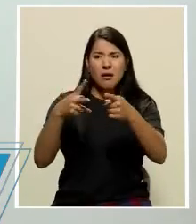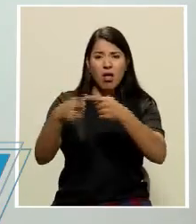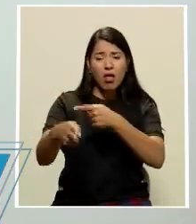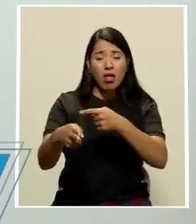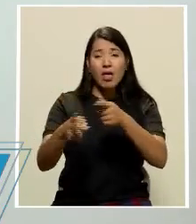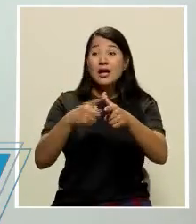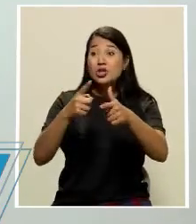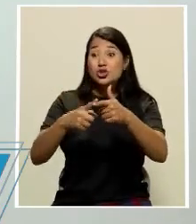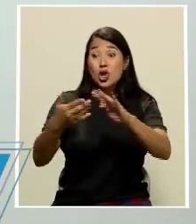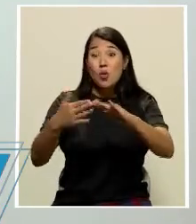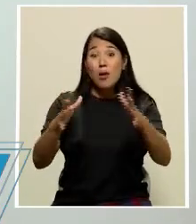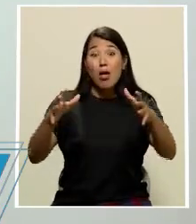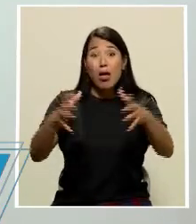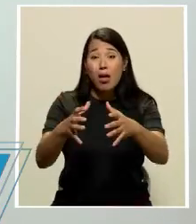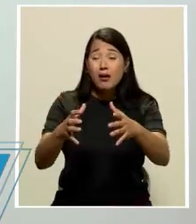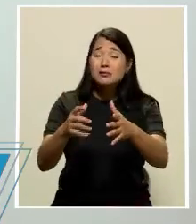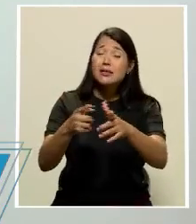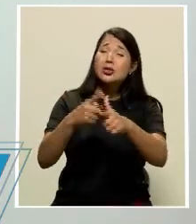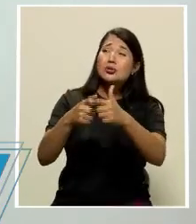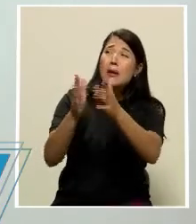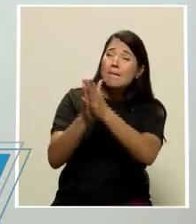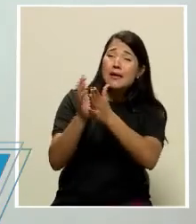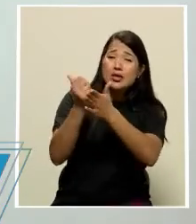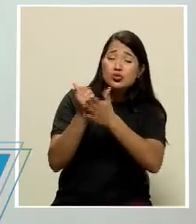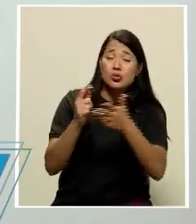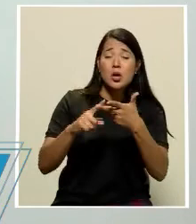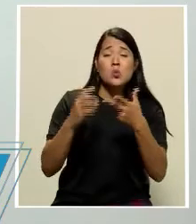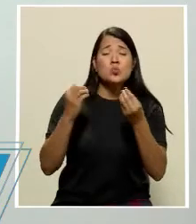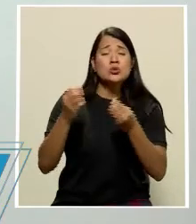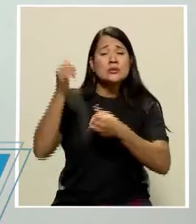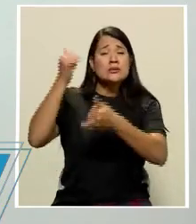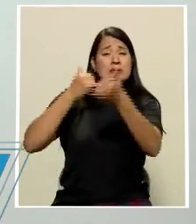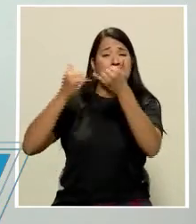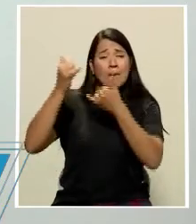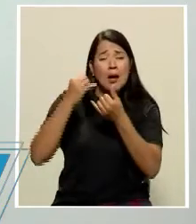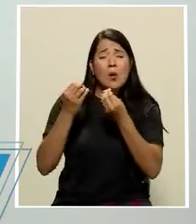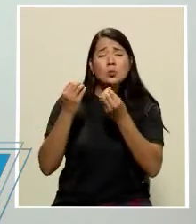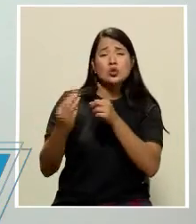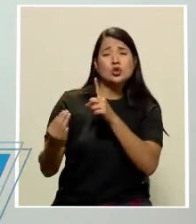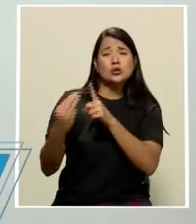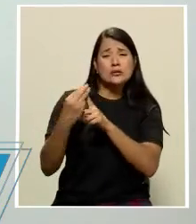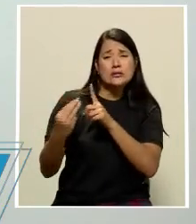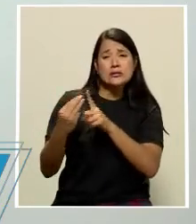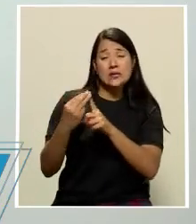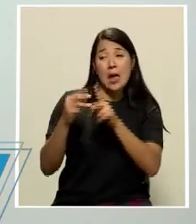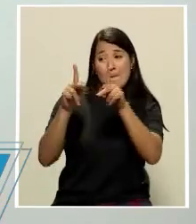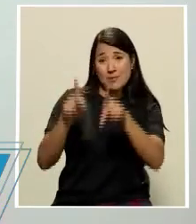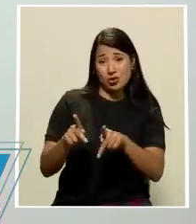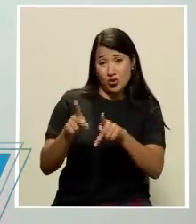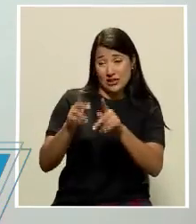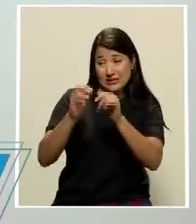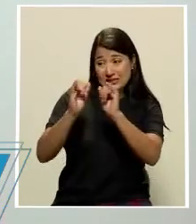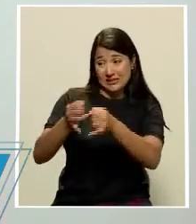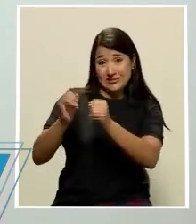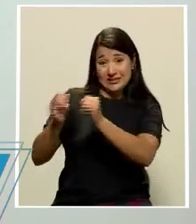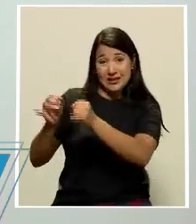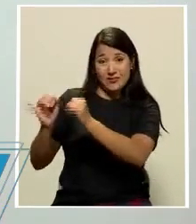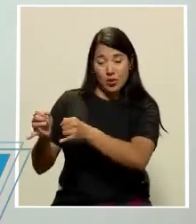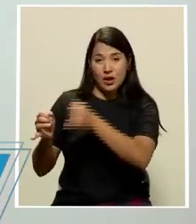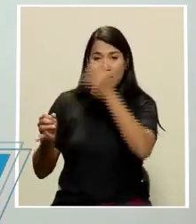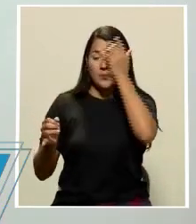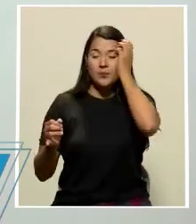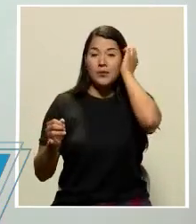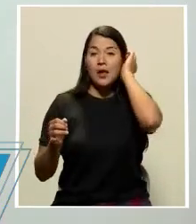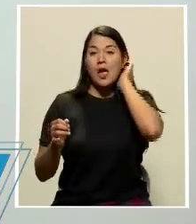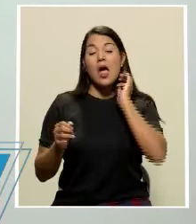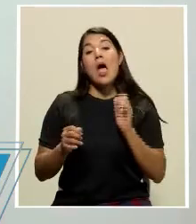y también una cantidad importante de llamadas y de mensajes de personas individuales. A las personas individuales